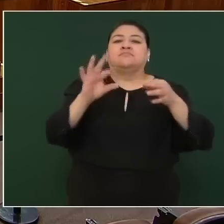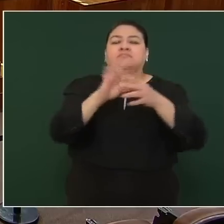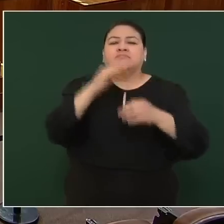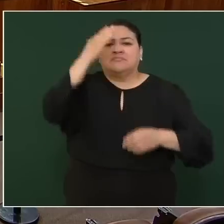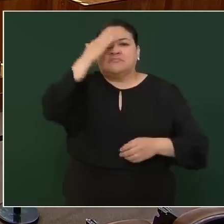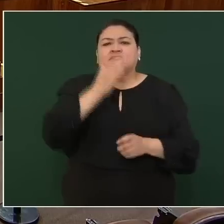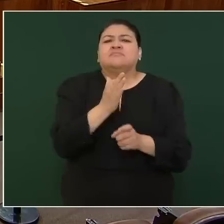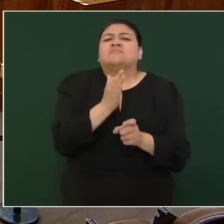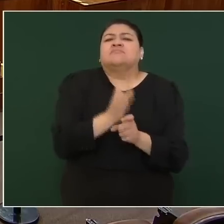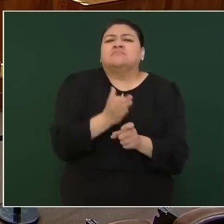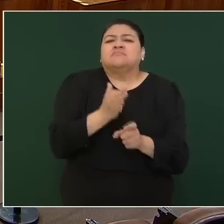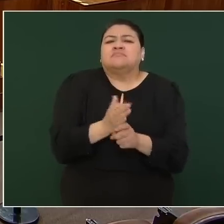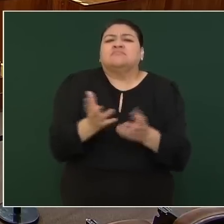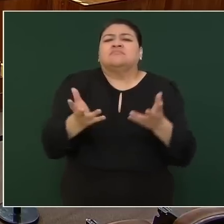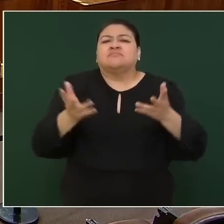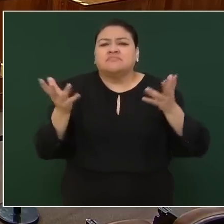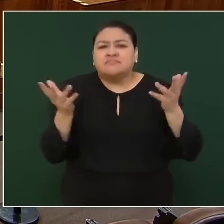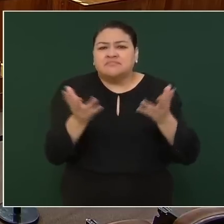nos encontramos